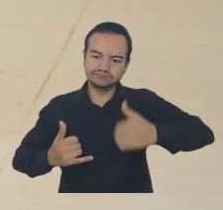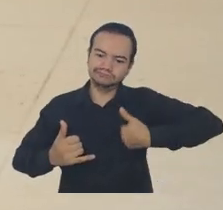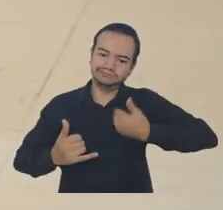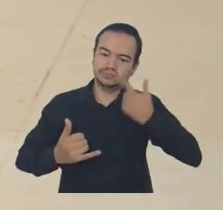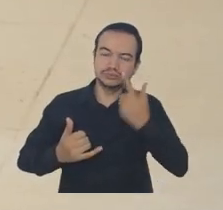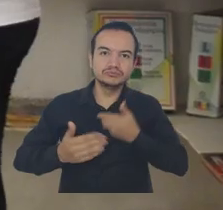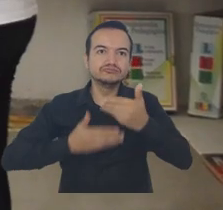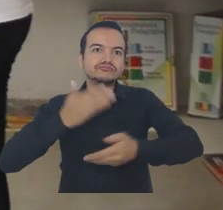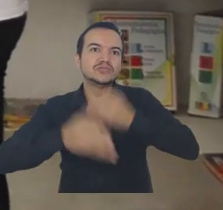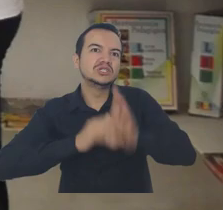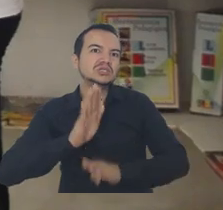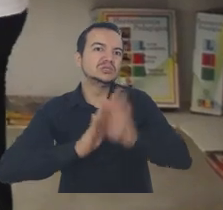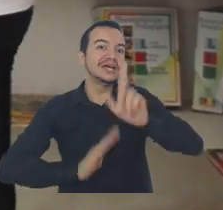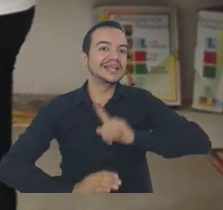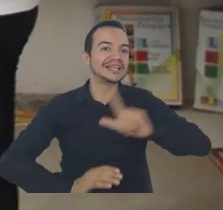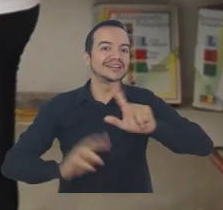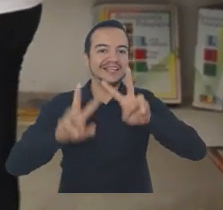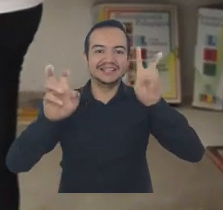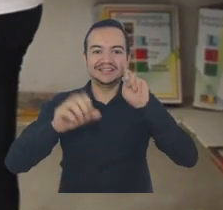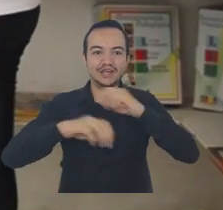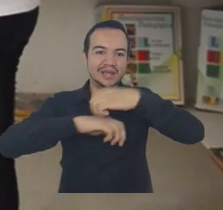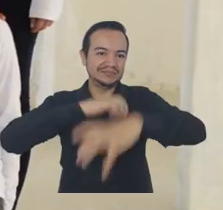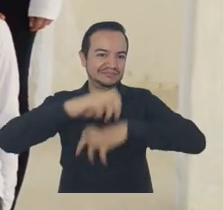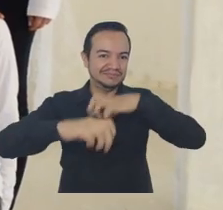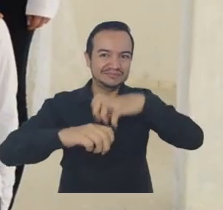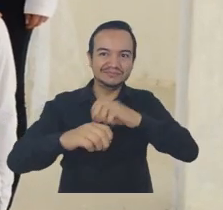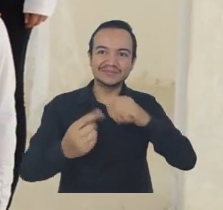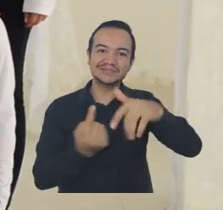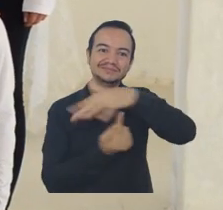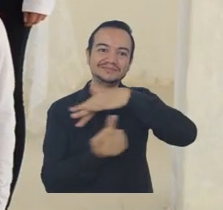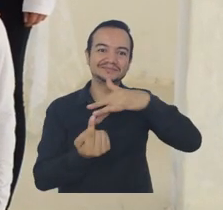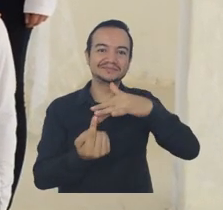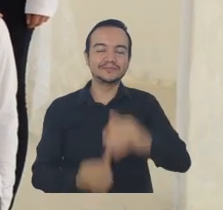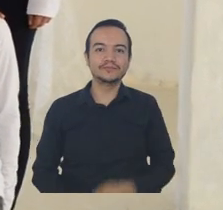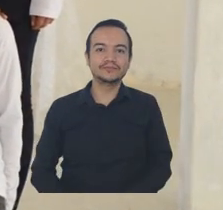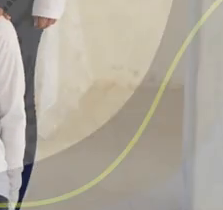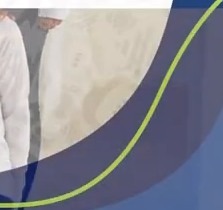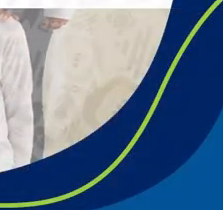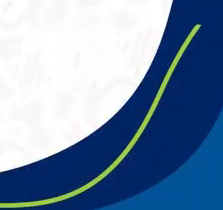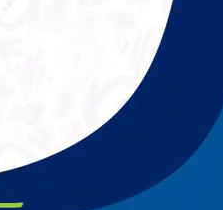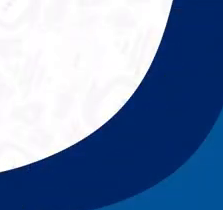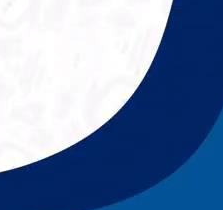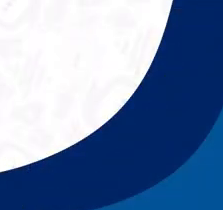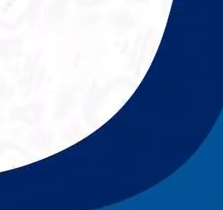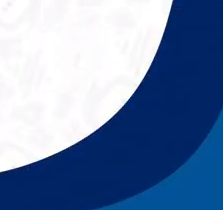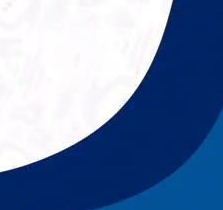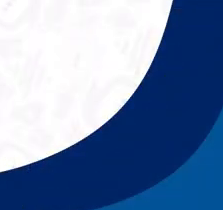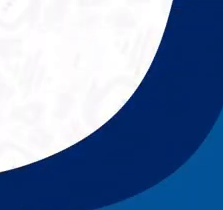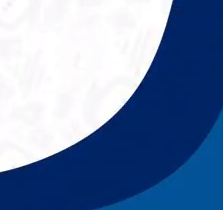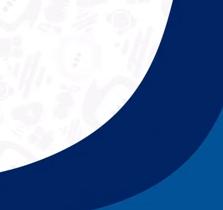esperan recibir más apoyo y se visionan como una entidad líder en temas medioambientales.